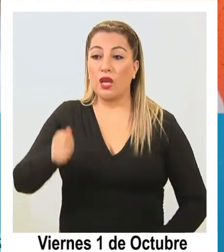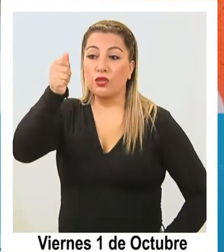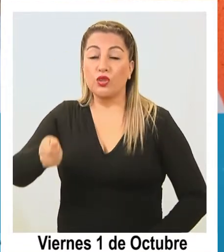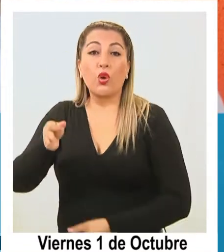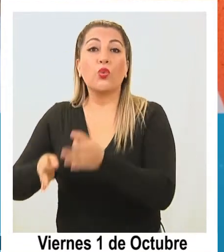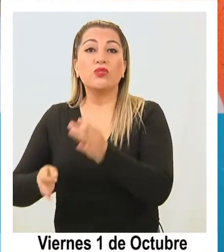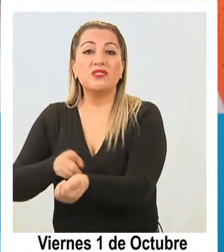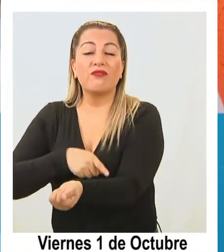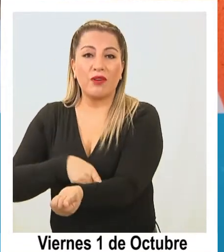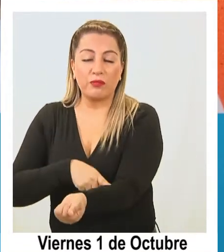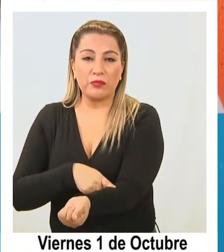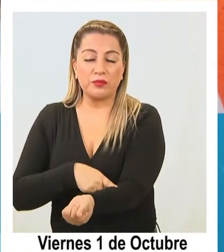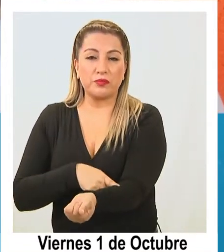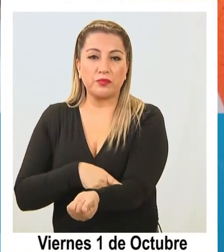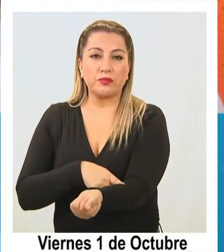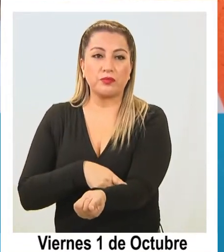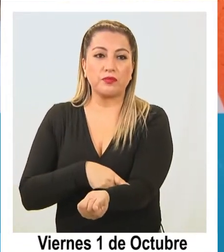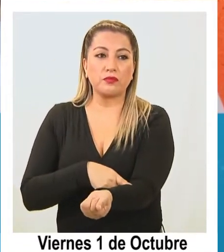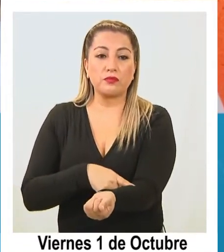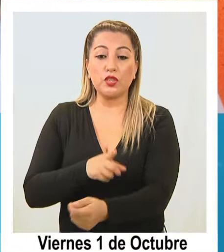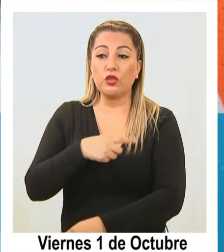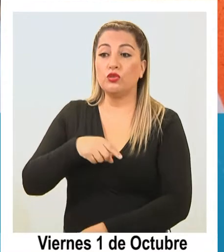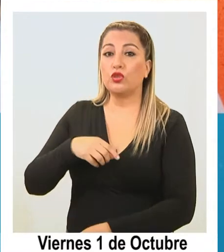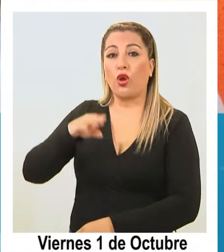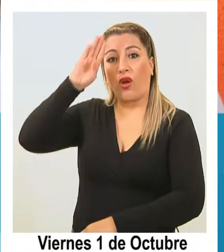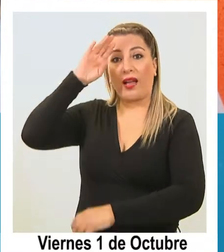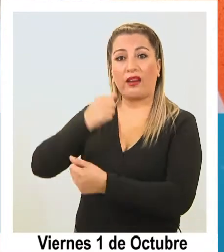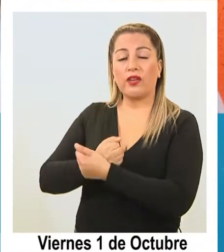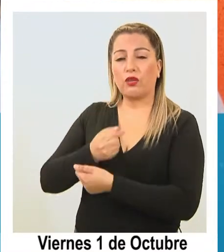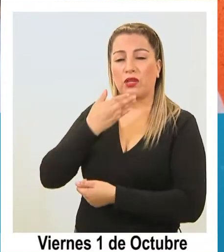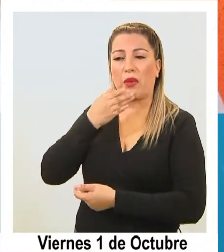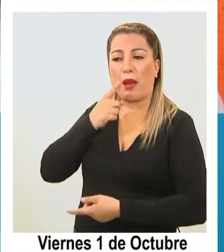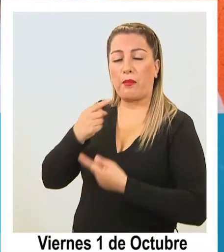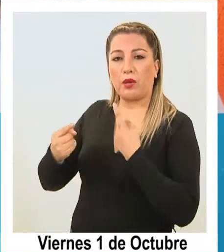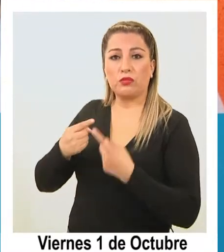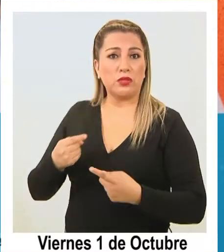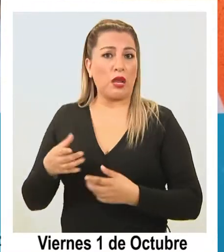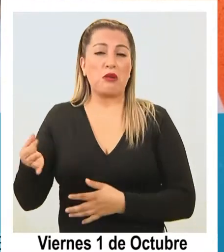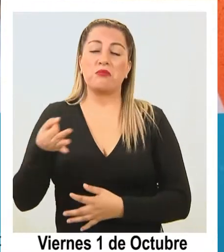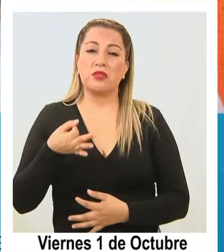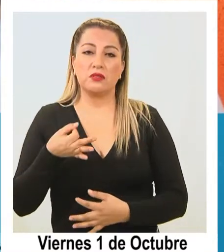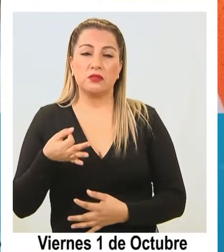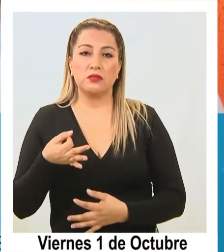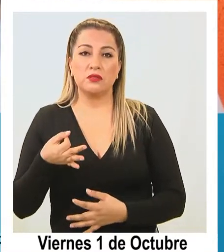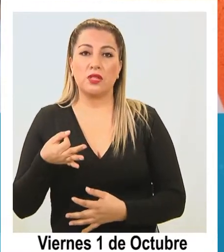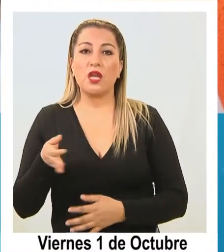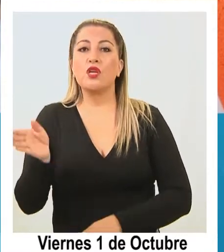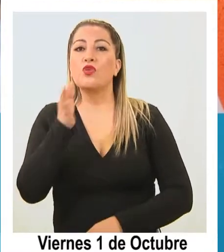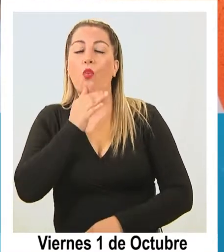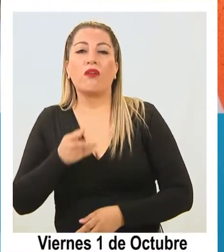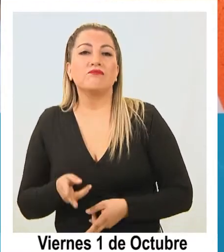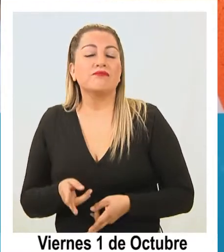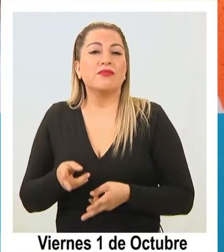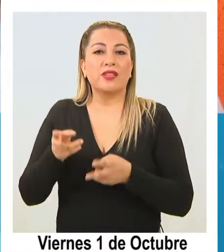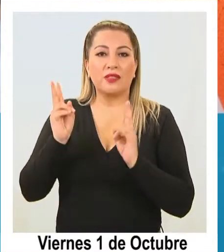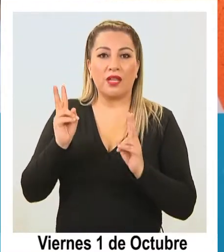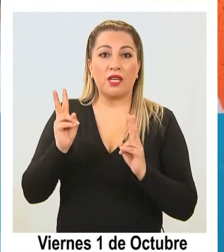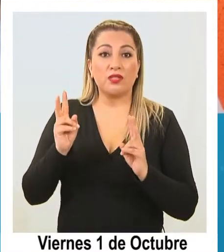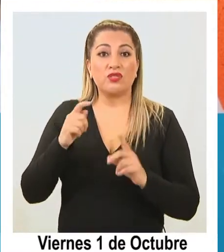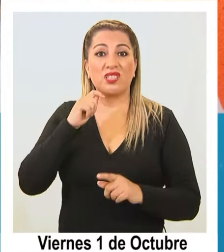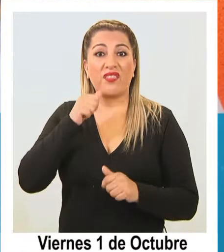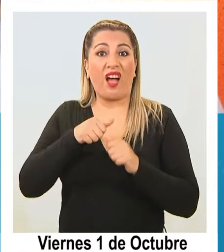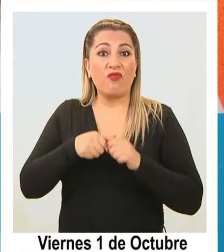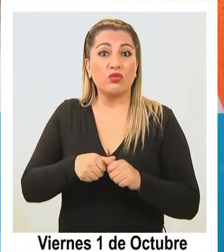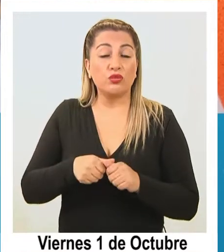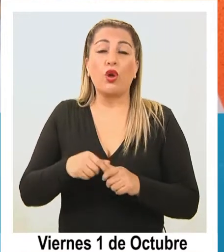de familia, los cuales se consultó a través de Carabineros, los cuales decían que no habían esos derechos no se estaban violando porque